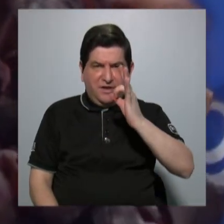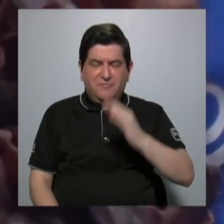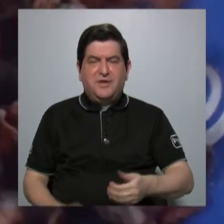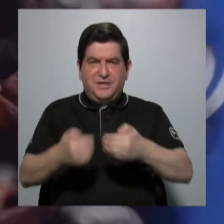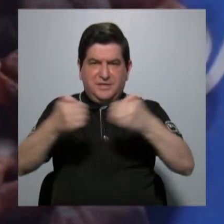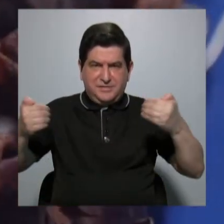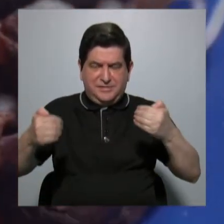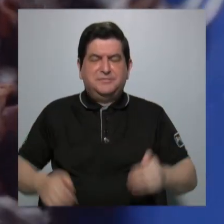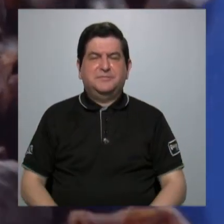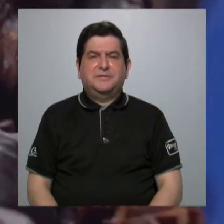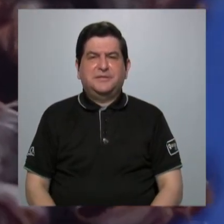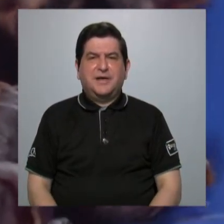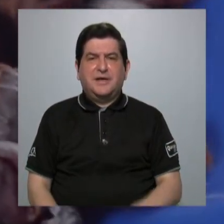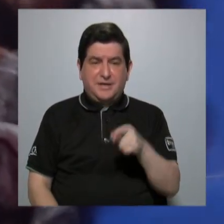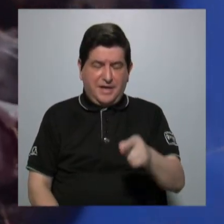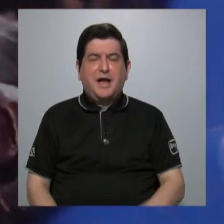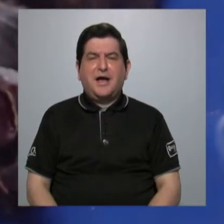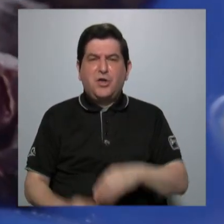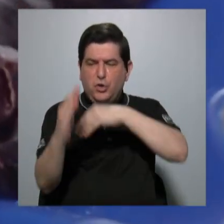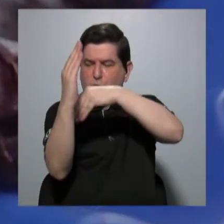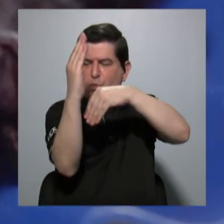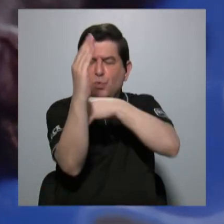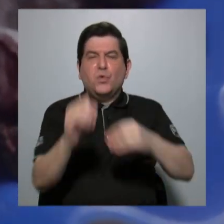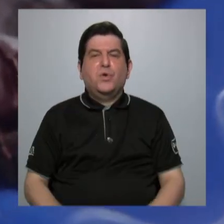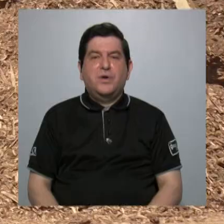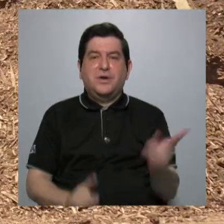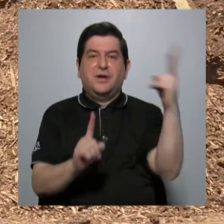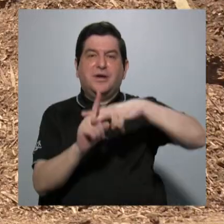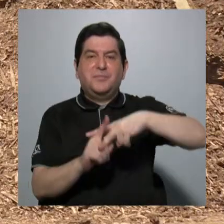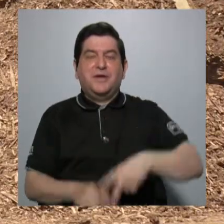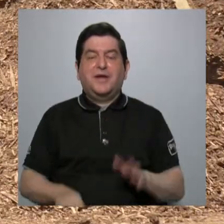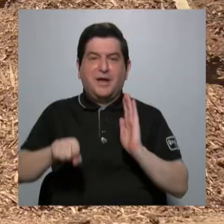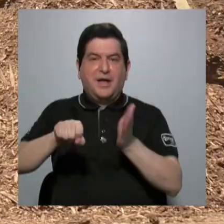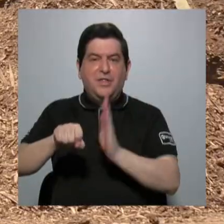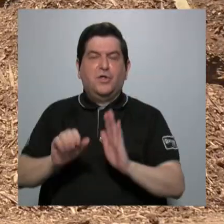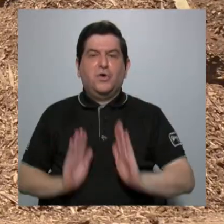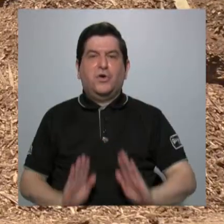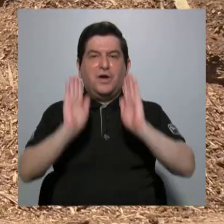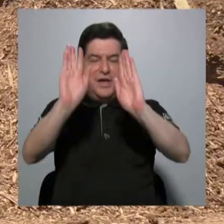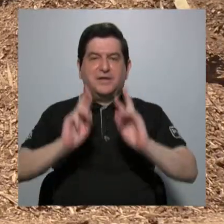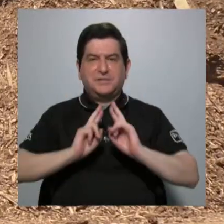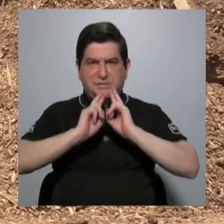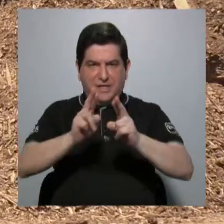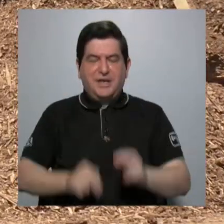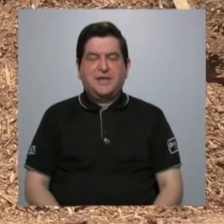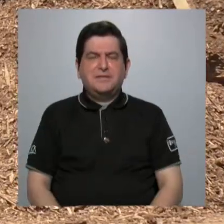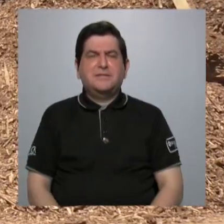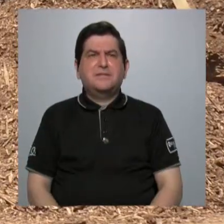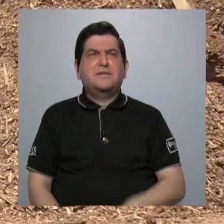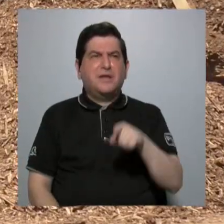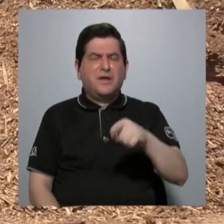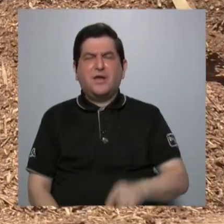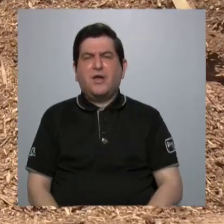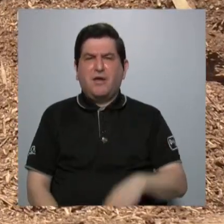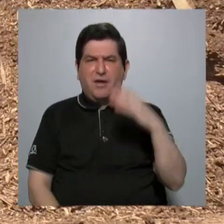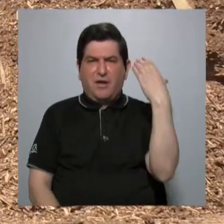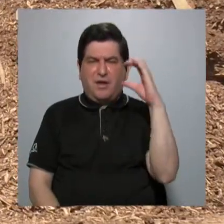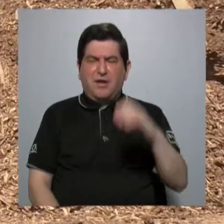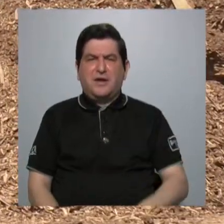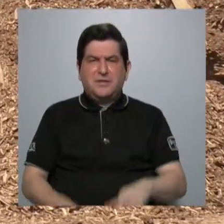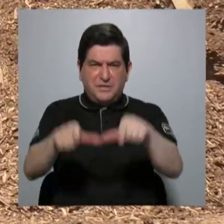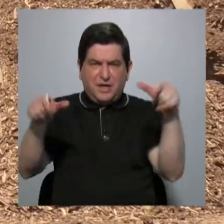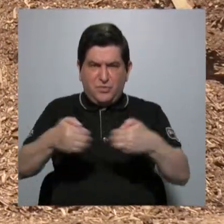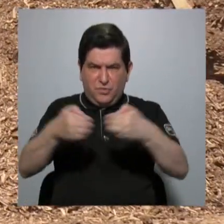se separa la brosa del café, se composta y se aplica en piña, con resultados excelentes. Aquí en Ochomogua está la planta